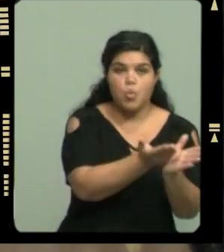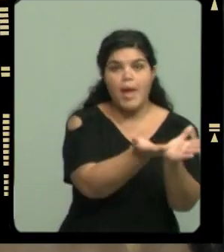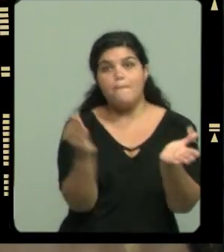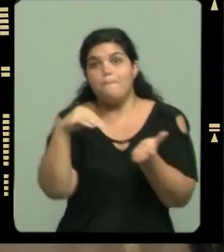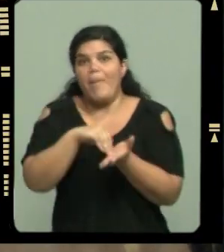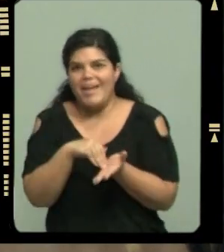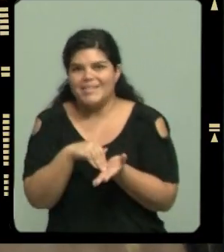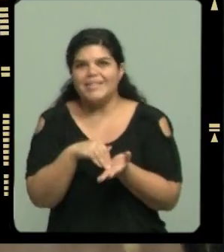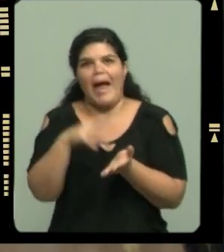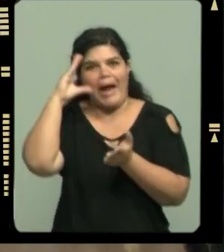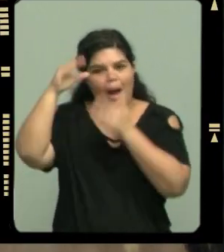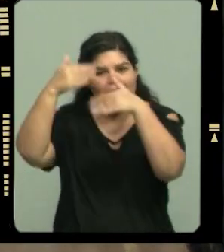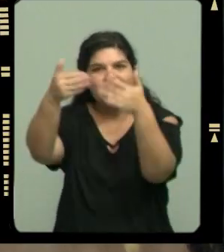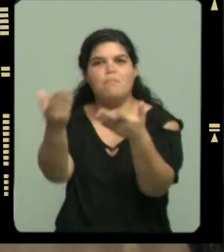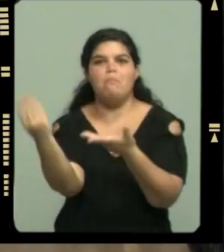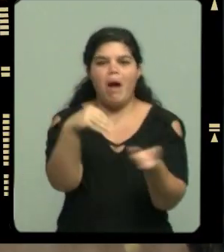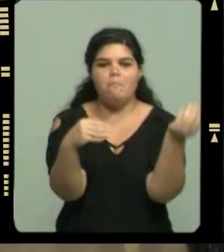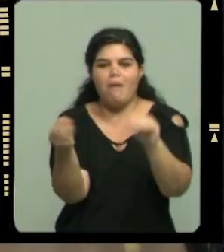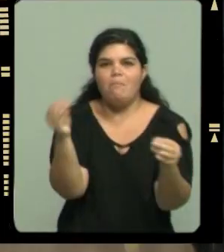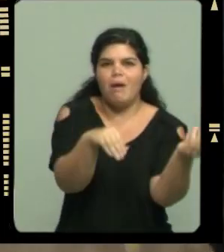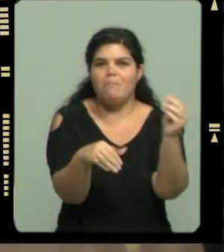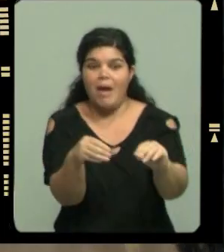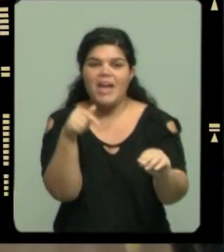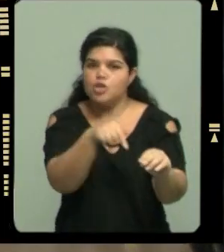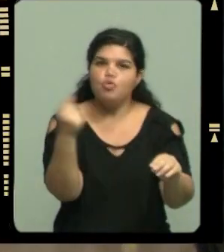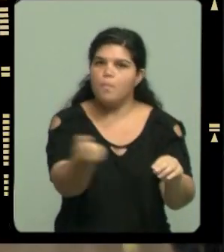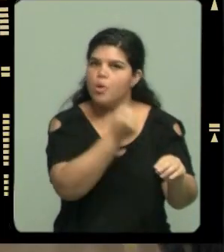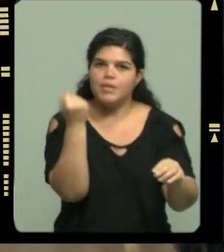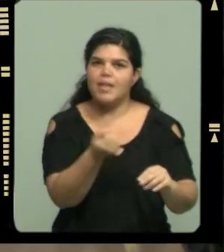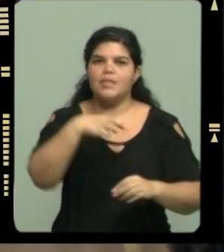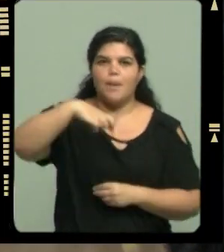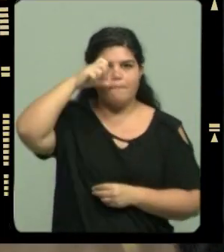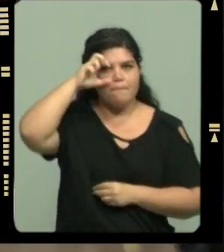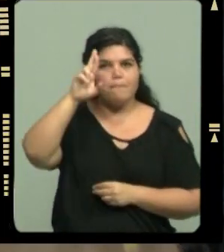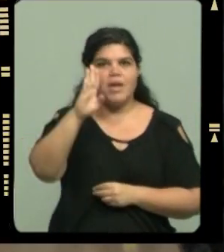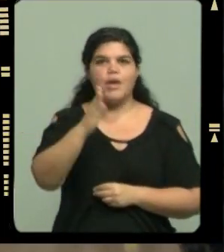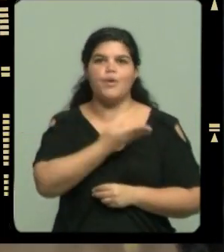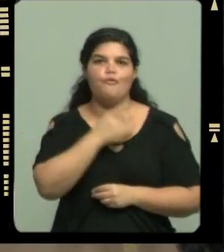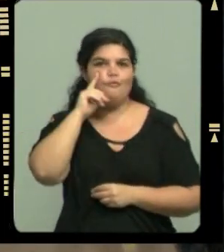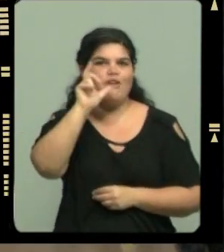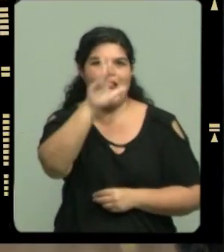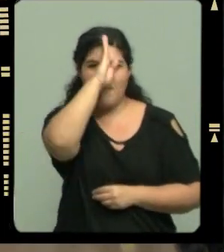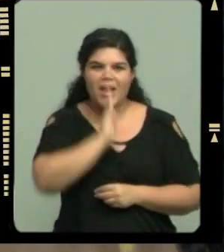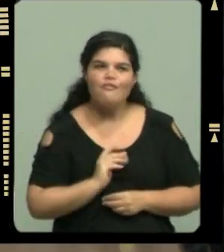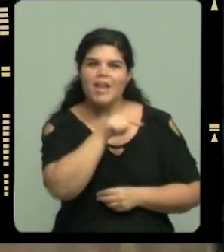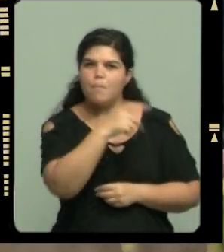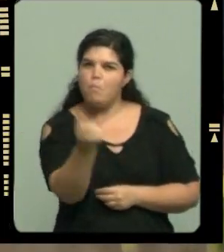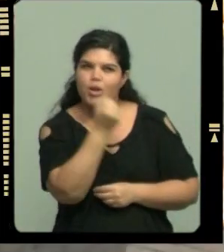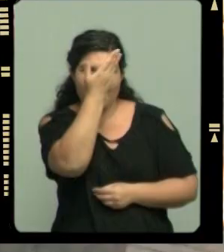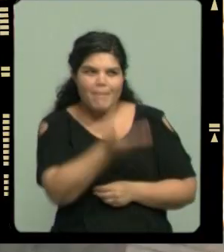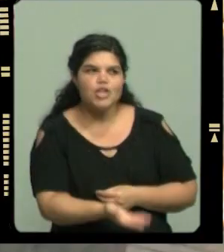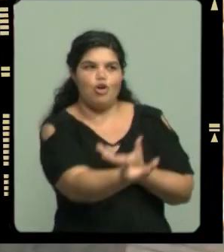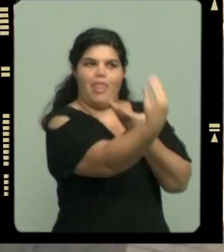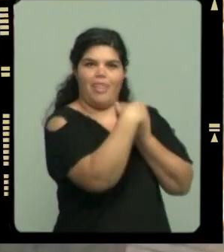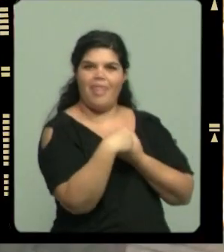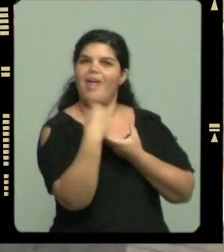interesante. Y si bien el programa Semillas busca darle un suplemento, un complemento económico que de alguna manera